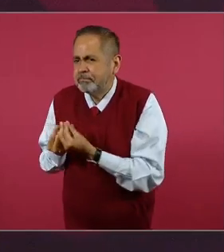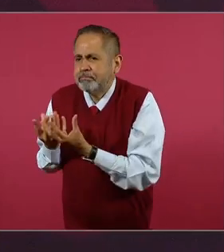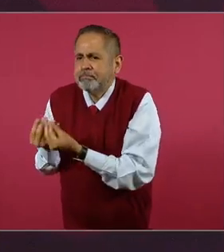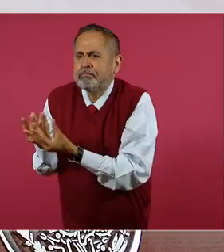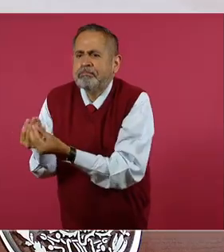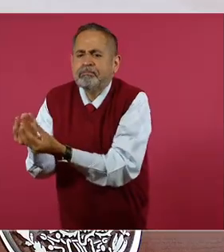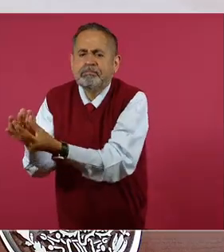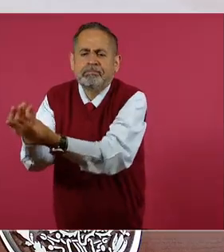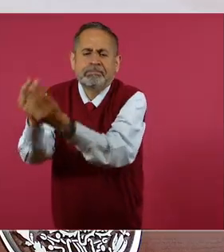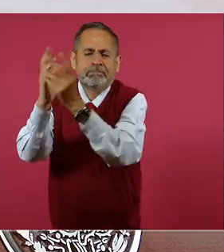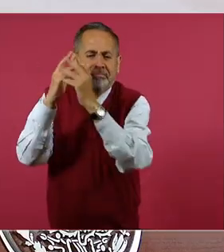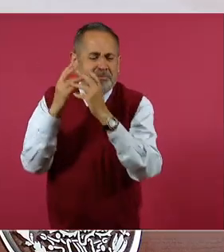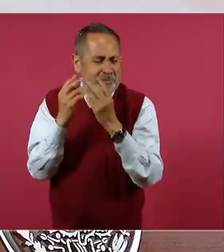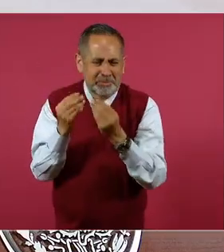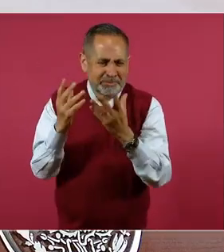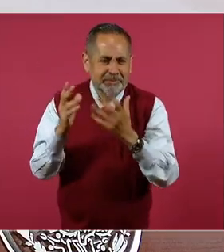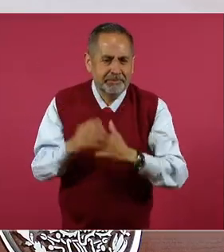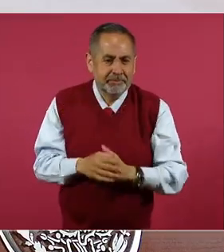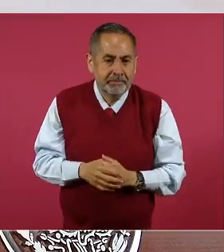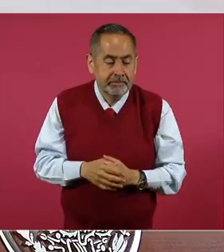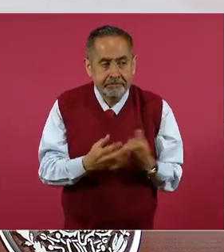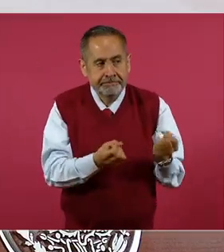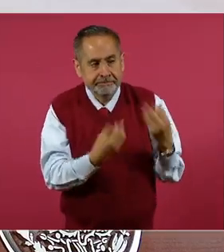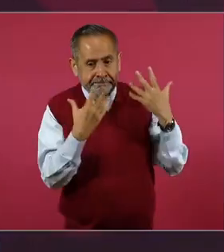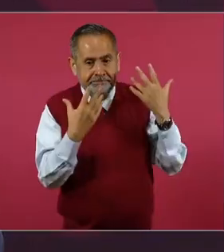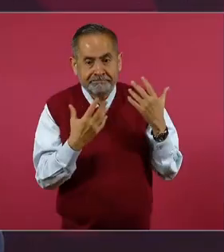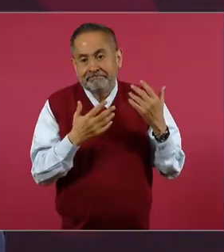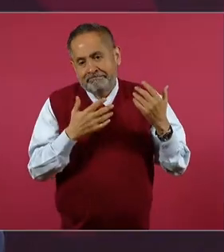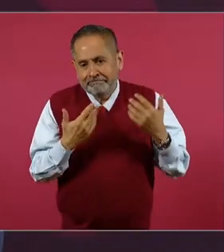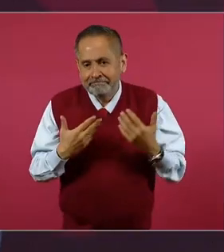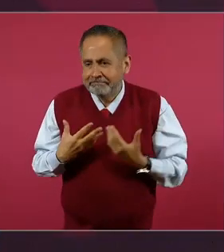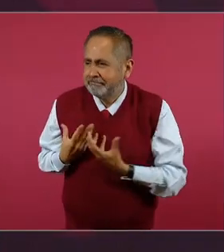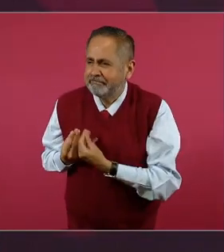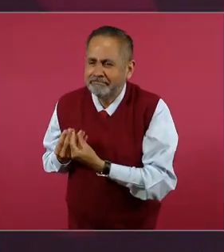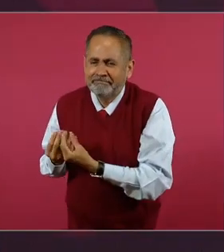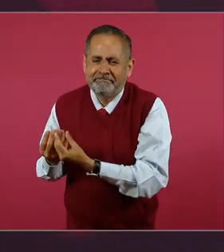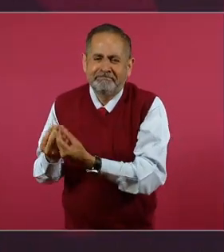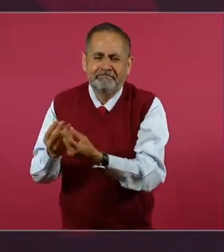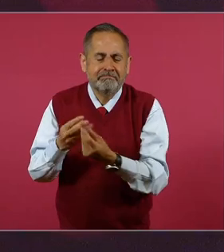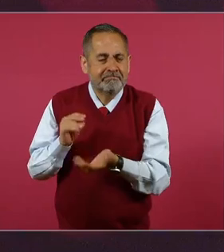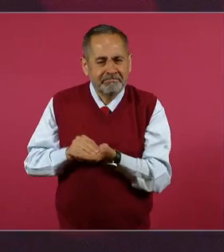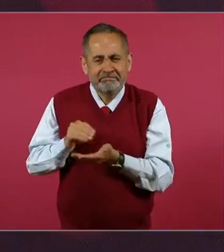porque así me dejaron, ¿sí?, seguir